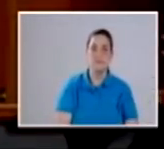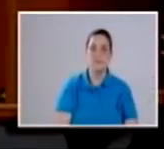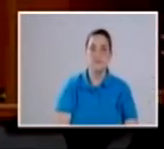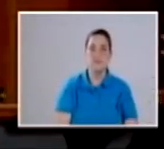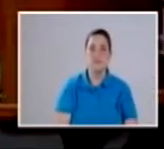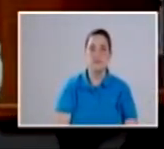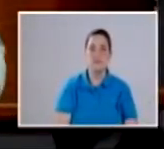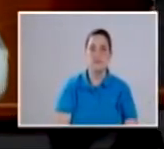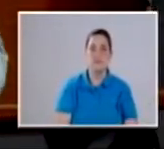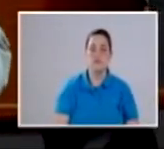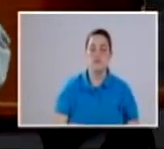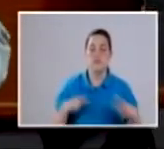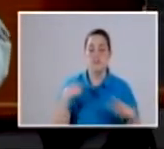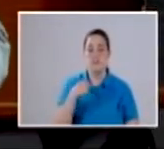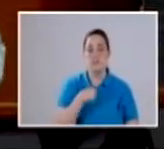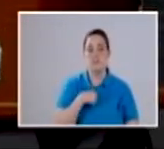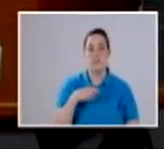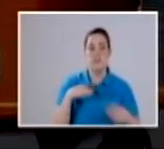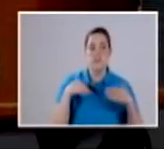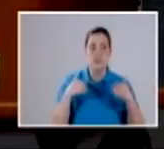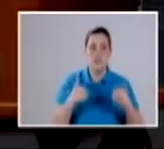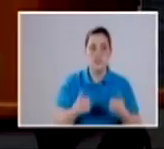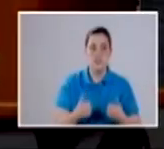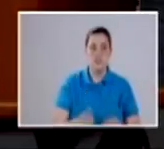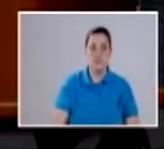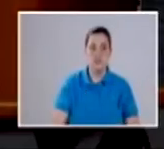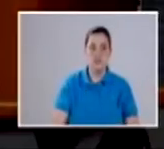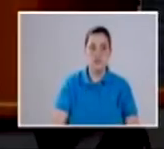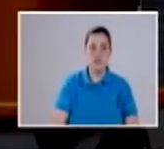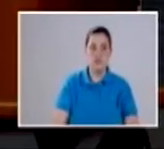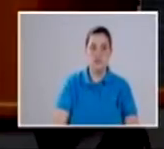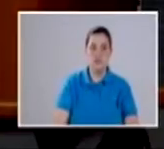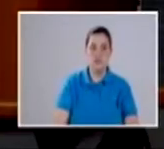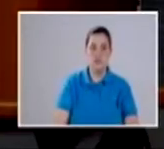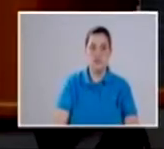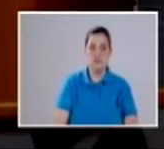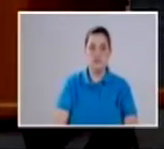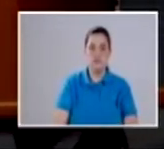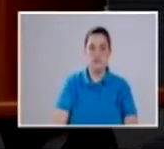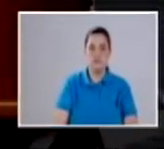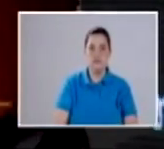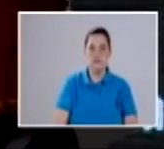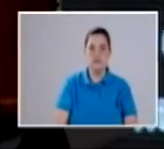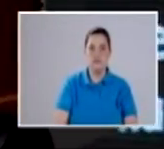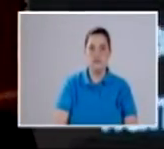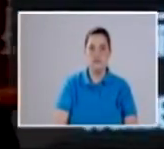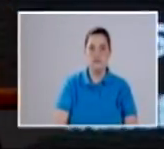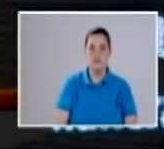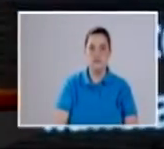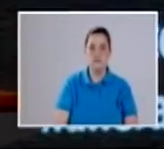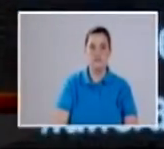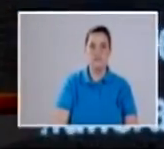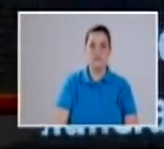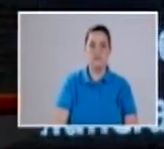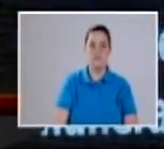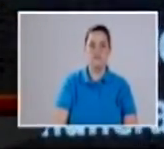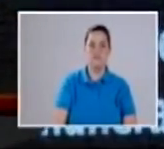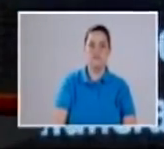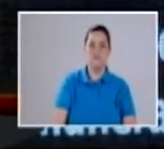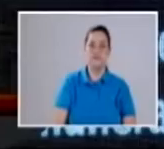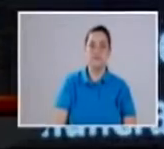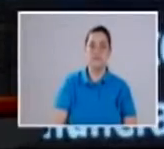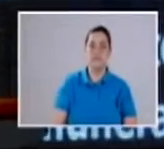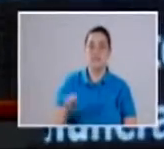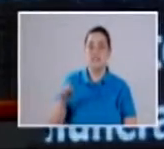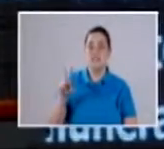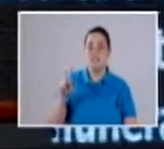Hubiera yo desmayado, dice el salmista, si no hubiera estado con la esperanza, por decirlo así, si no